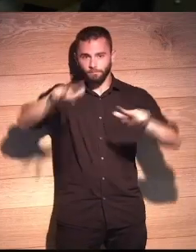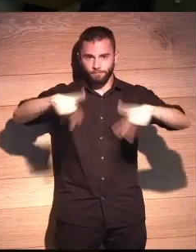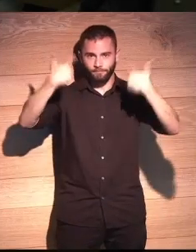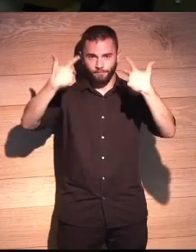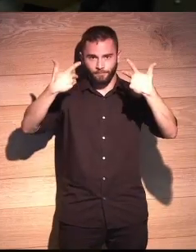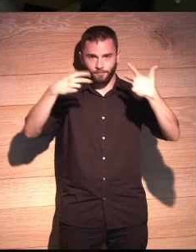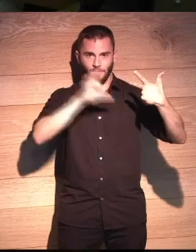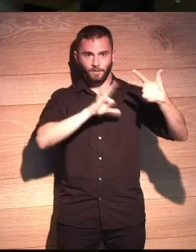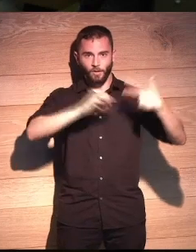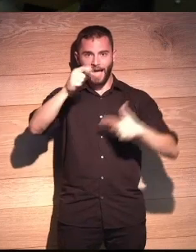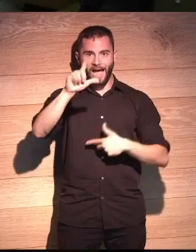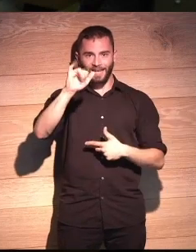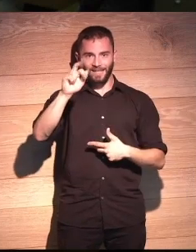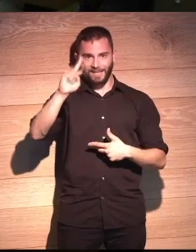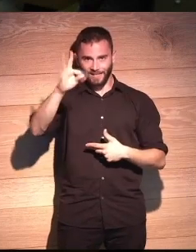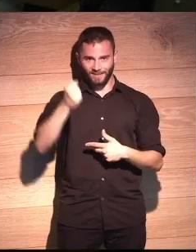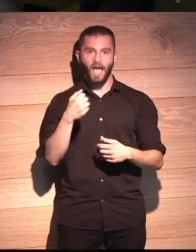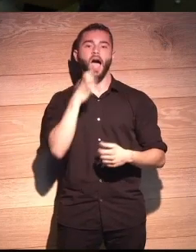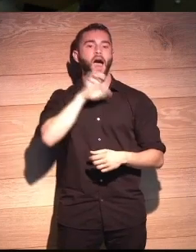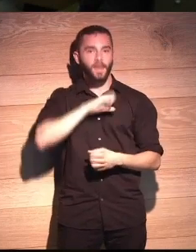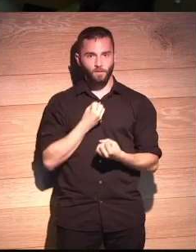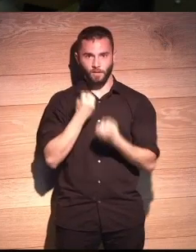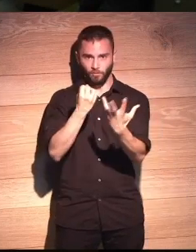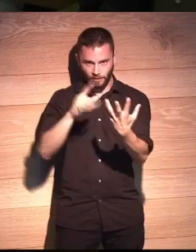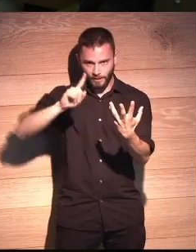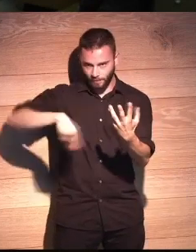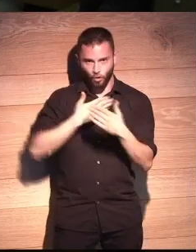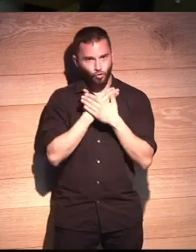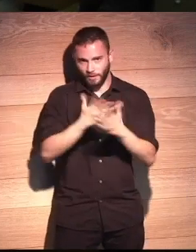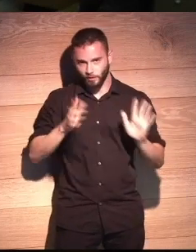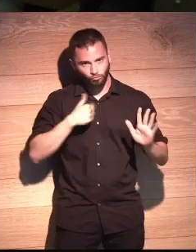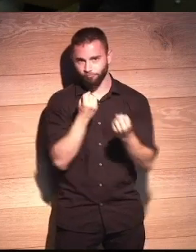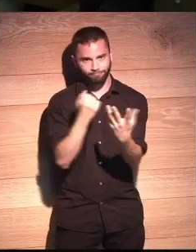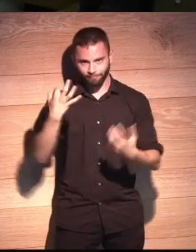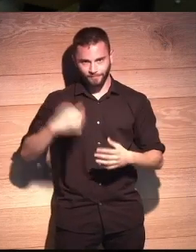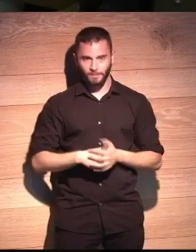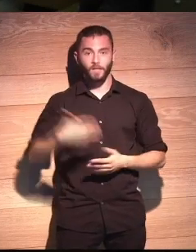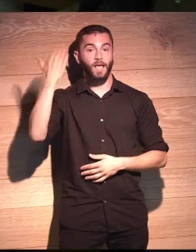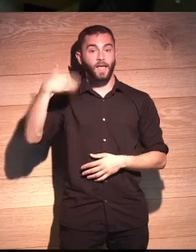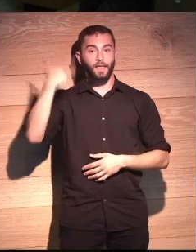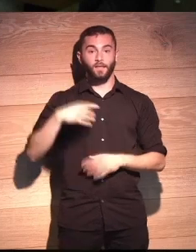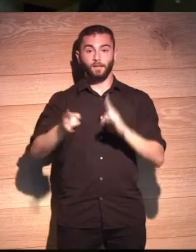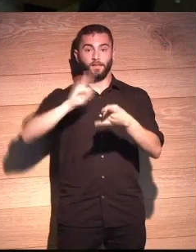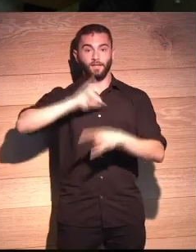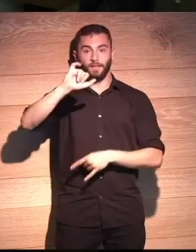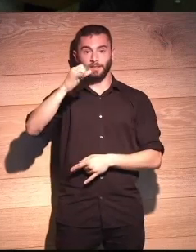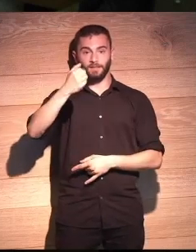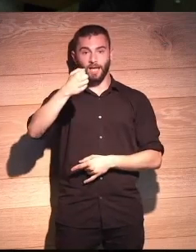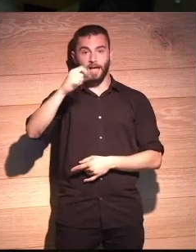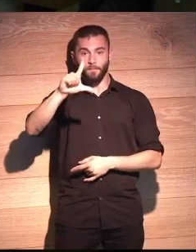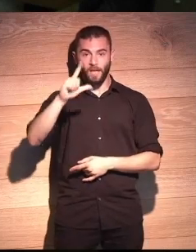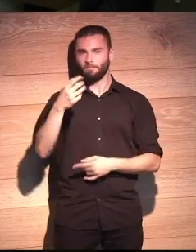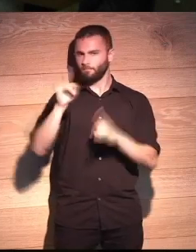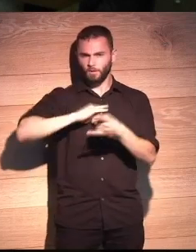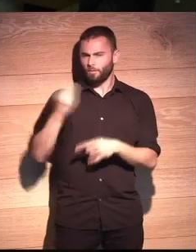el permiso del señor Alierta, también voy a contar una anécdota. Lo siento, pero lo tengo que contar. Hace un tiempo me llamó Isabel y